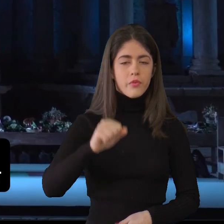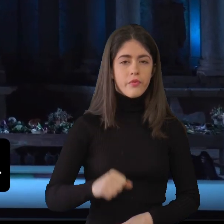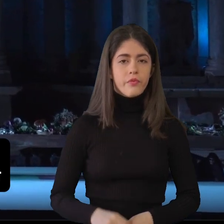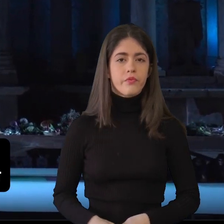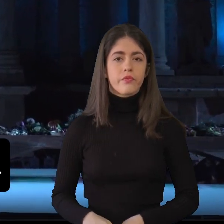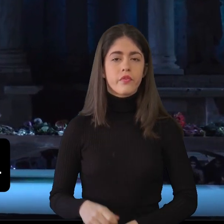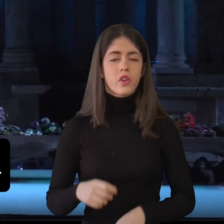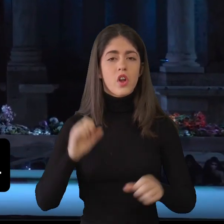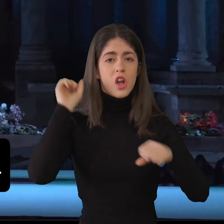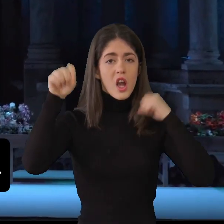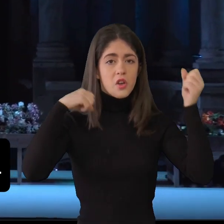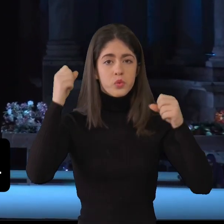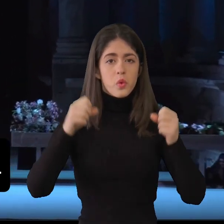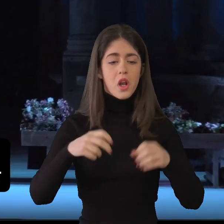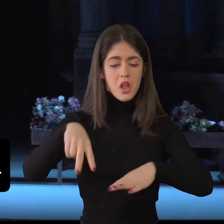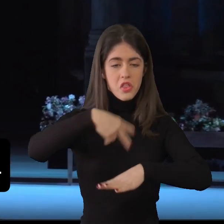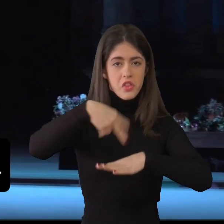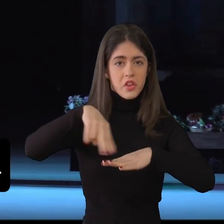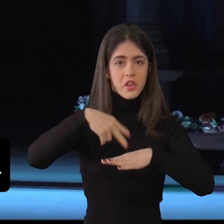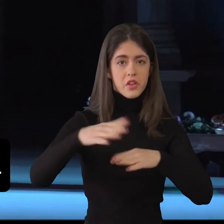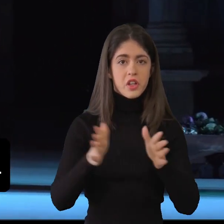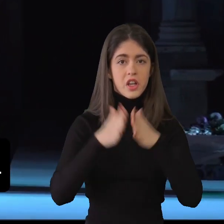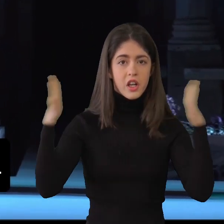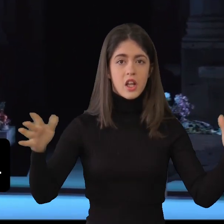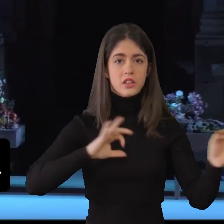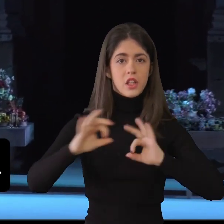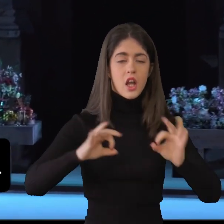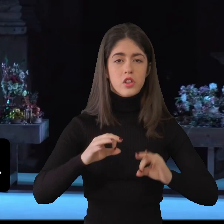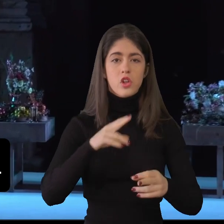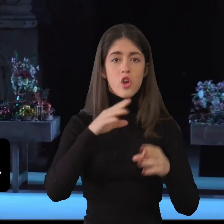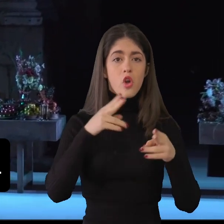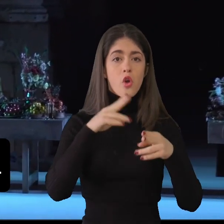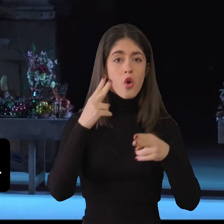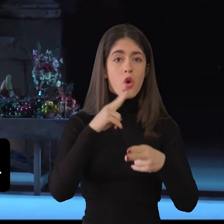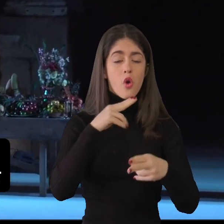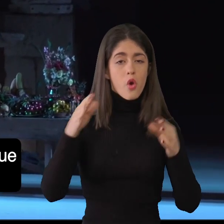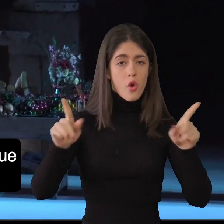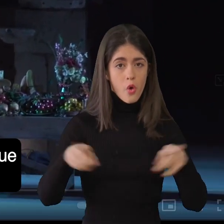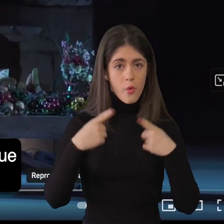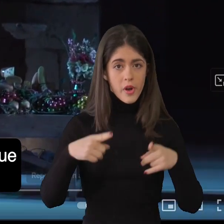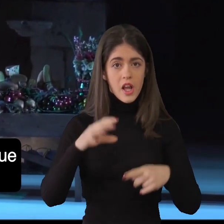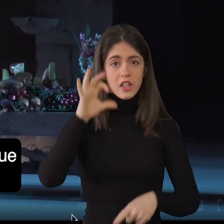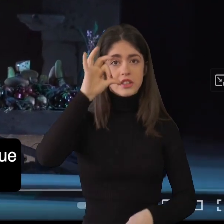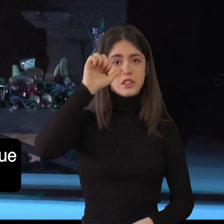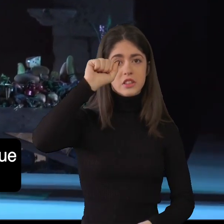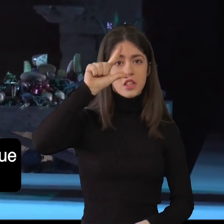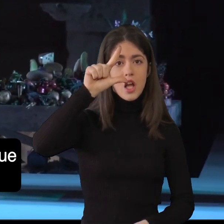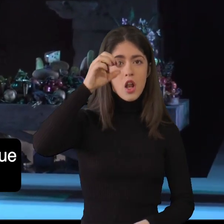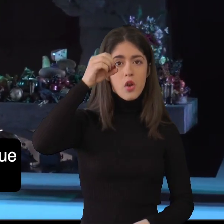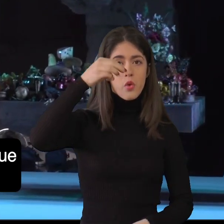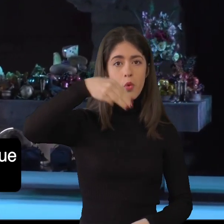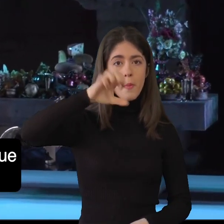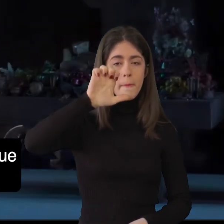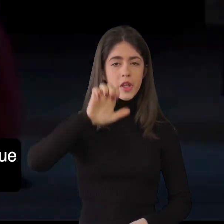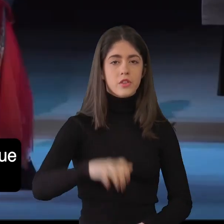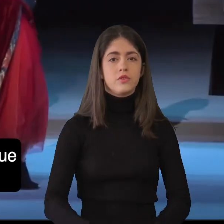tarde. La cruda historia de la princesa que se encaprichó de Juan Bautista y que al ser rechazada consiguió que